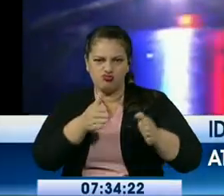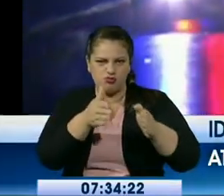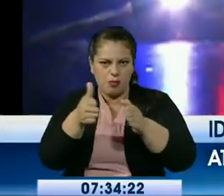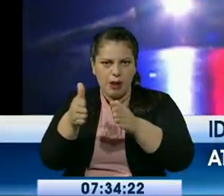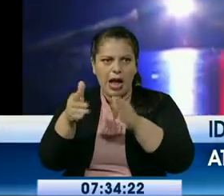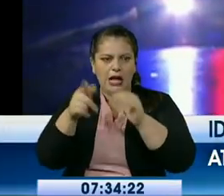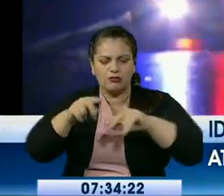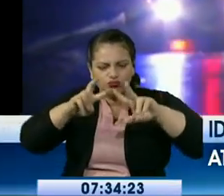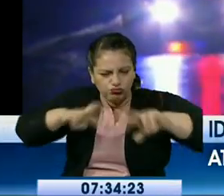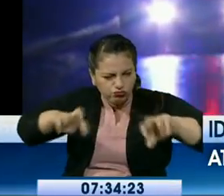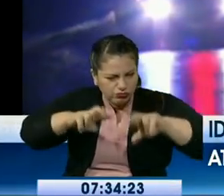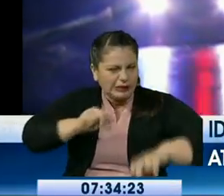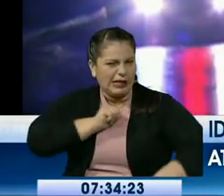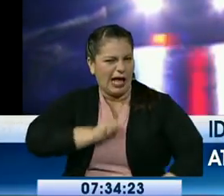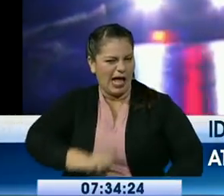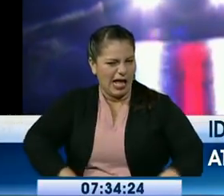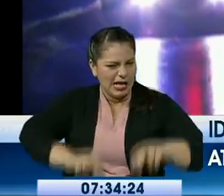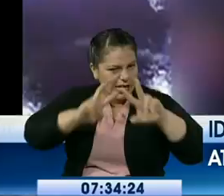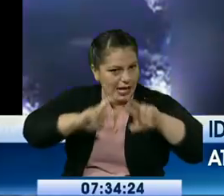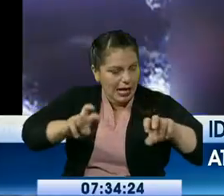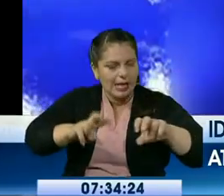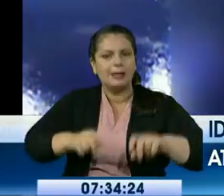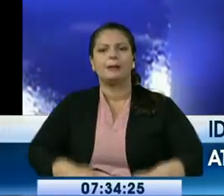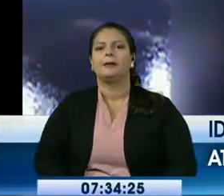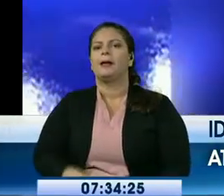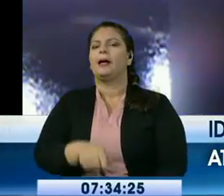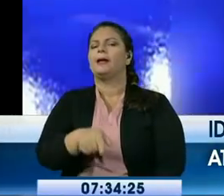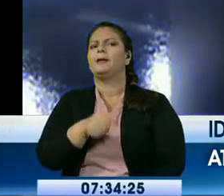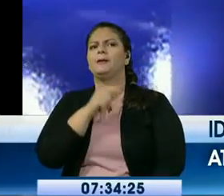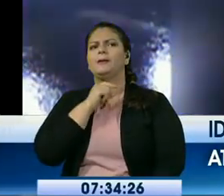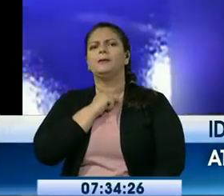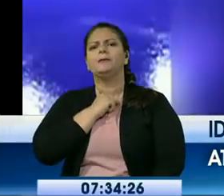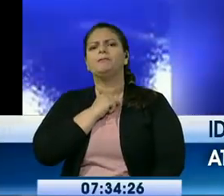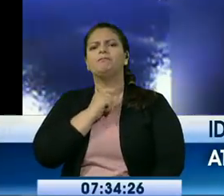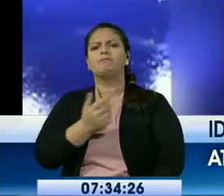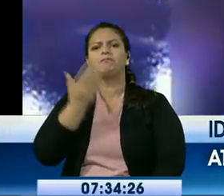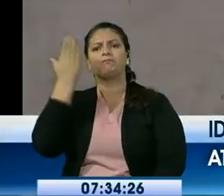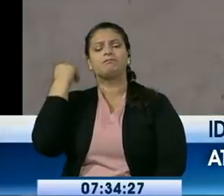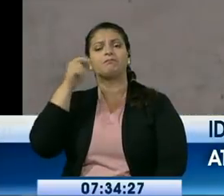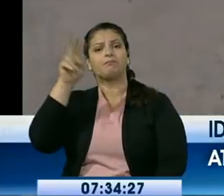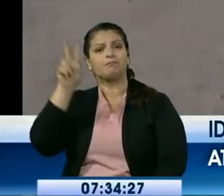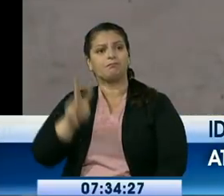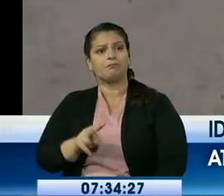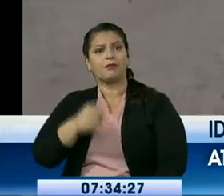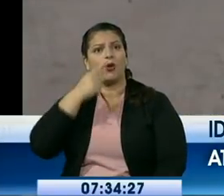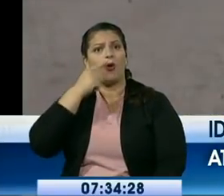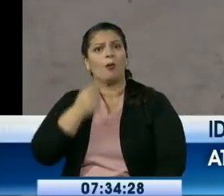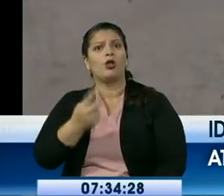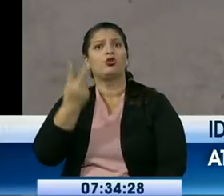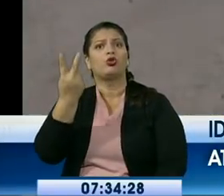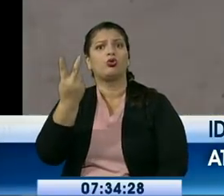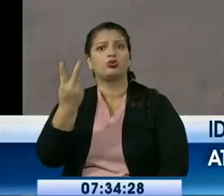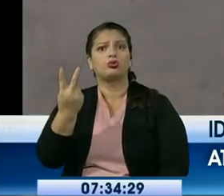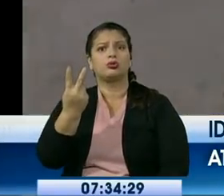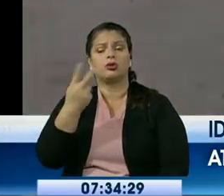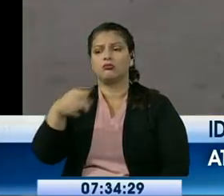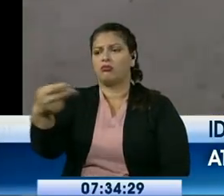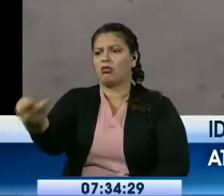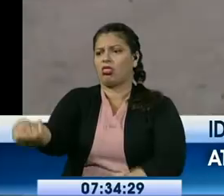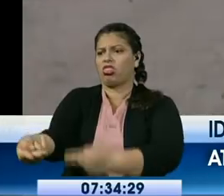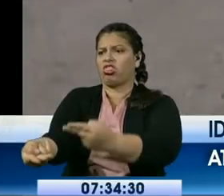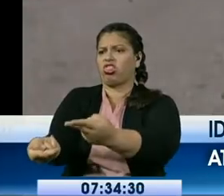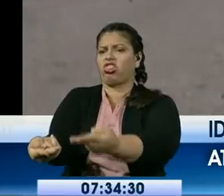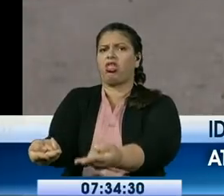dos víctimas del arrollamiento y atropellamiento de la madrugada del pasado viernes. En el kilómetro 5.5 de la